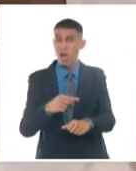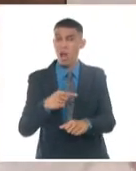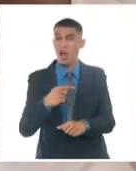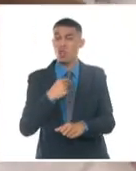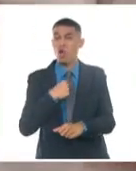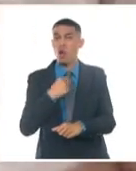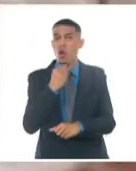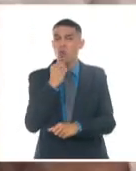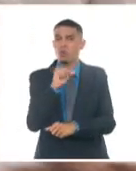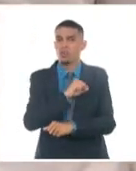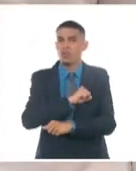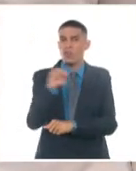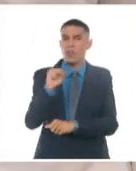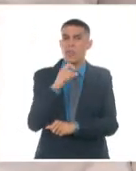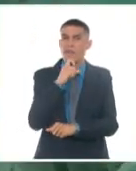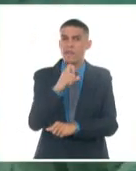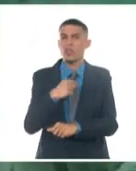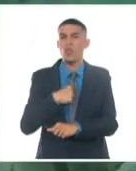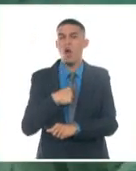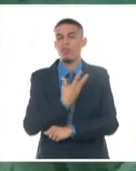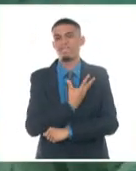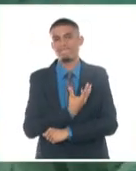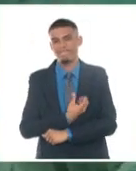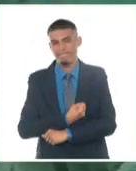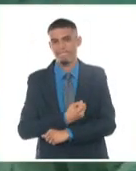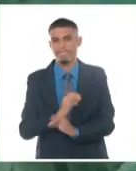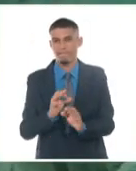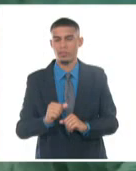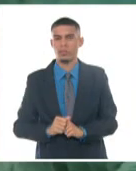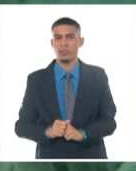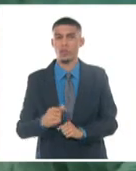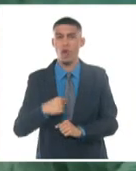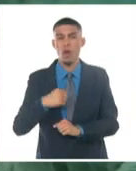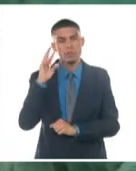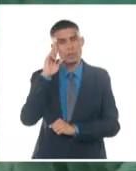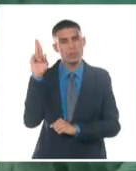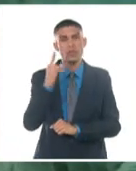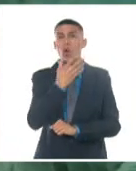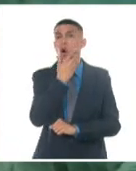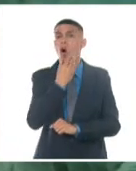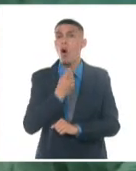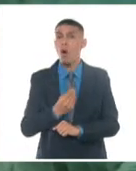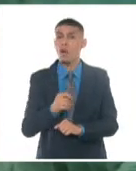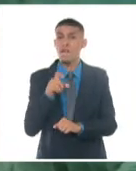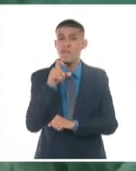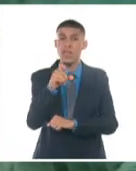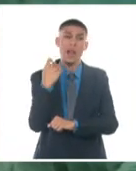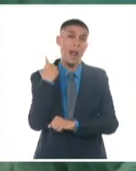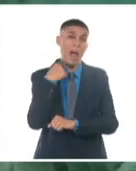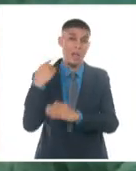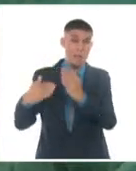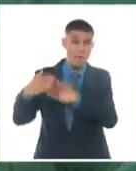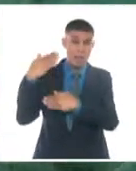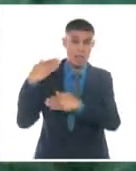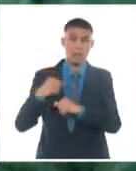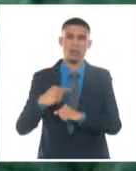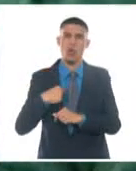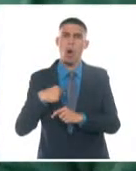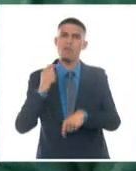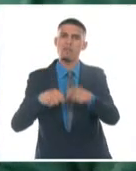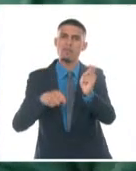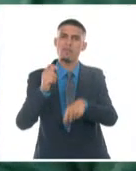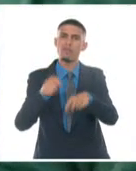Yo no concibo que se me complique un paciente. A mí se me complicó un muchacho al final del año pasado, con una cirugía